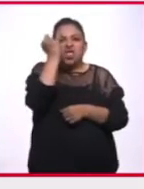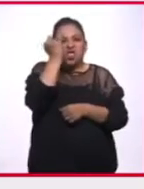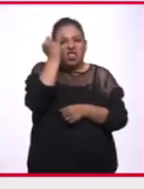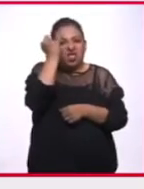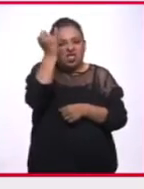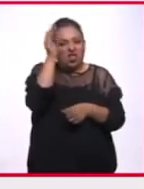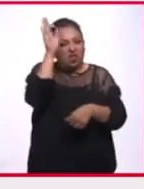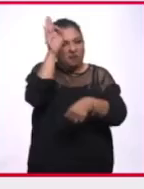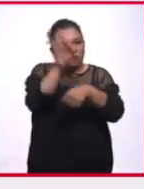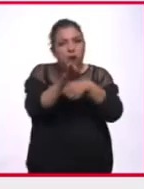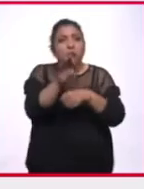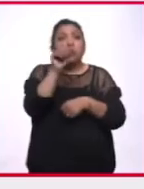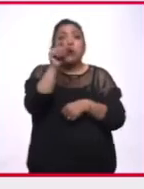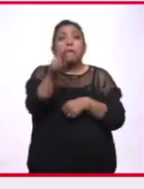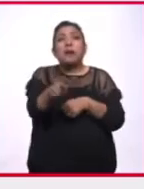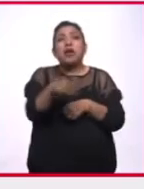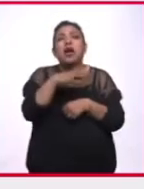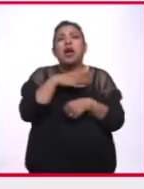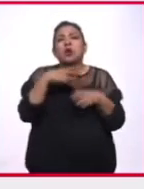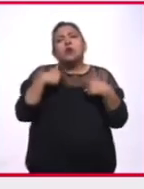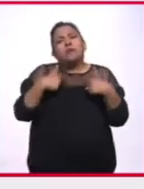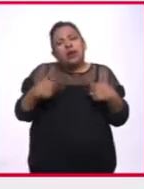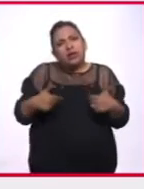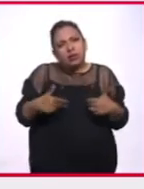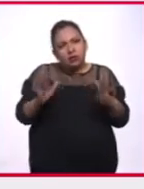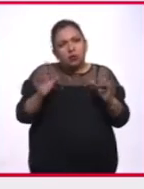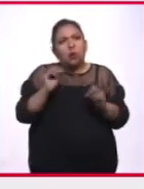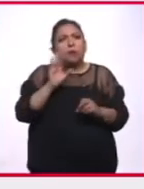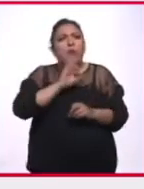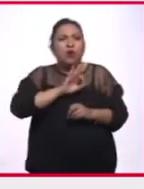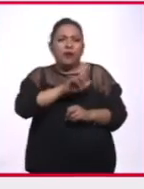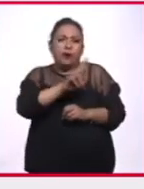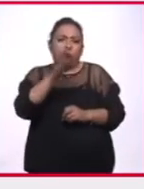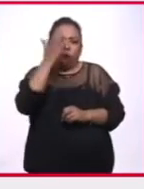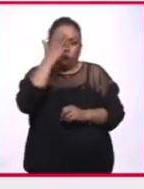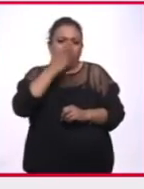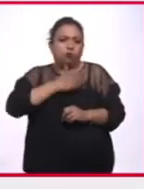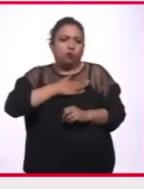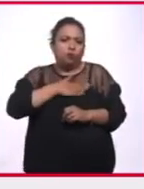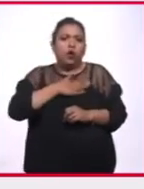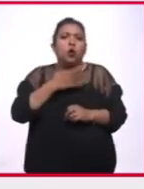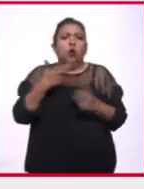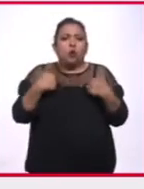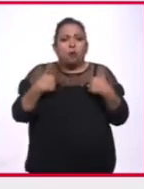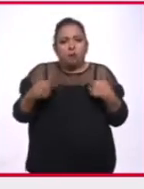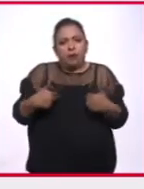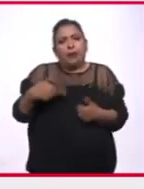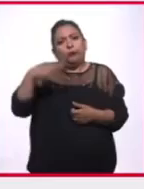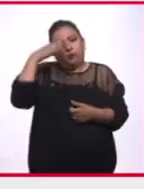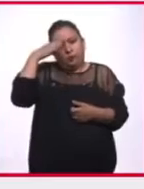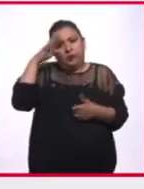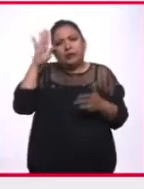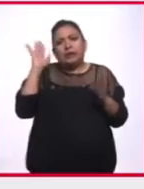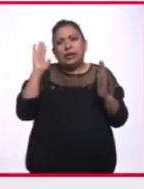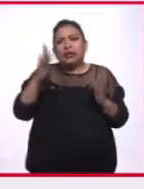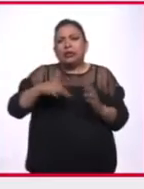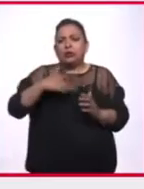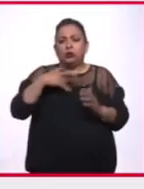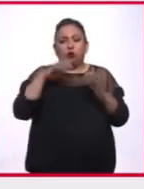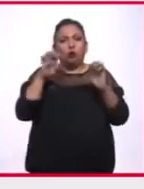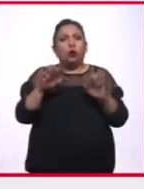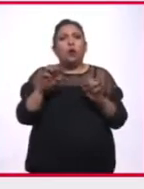y finalmente de un cierto humanismo o al menos de la posibilidad de reconocernos como seres humanos pensantes con un sentido